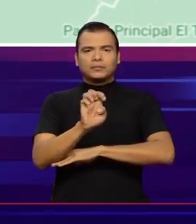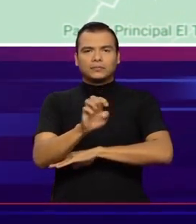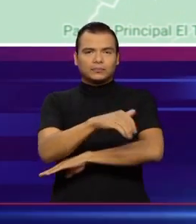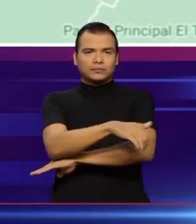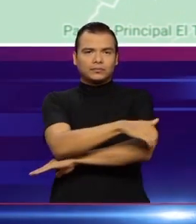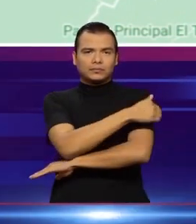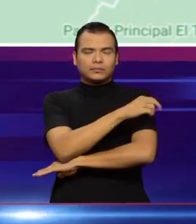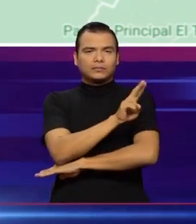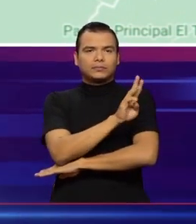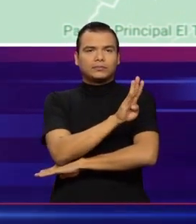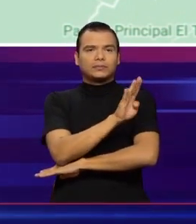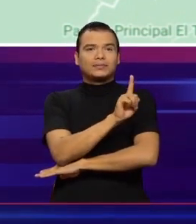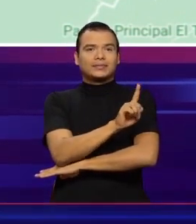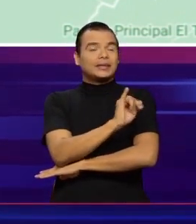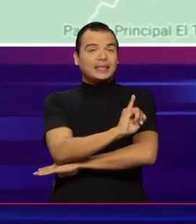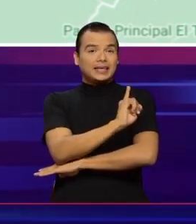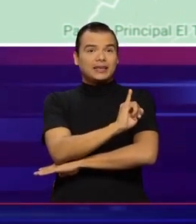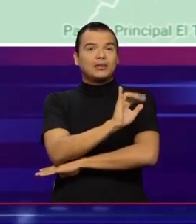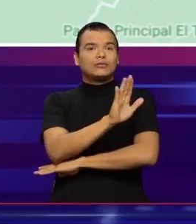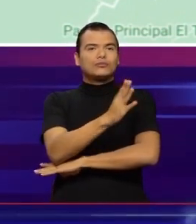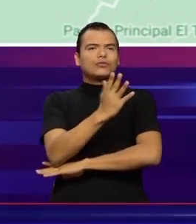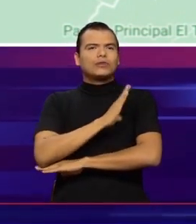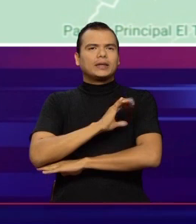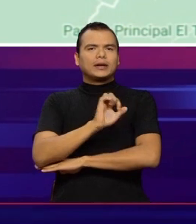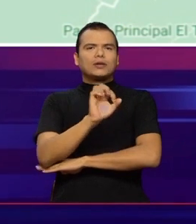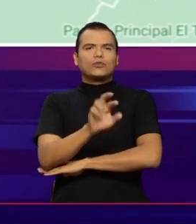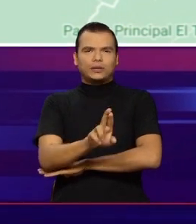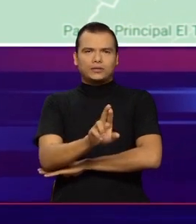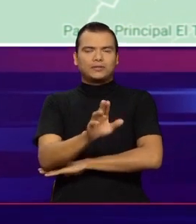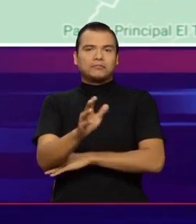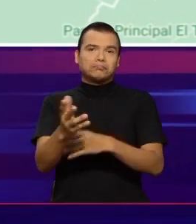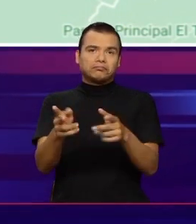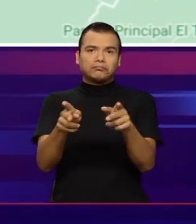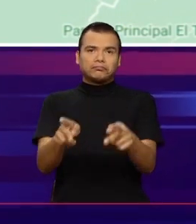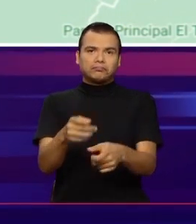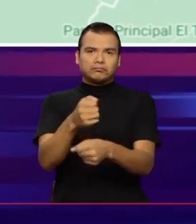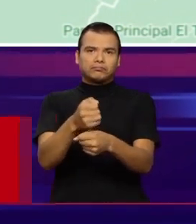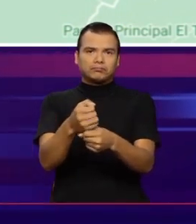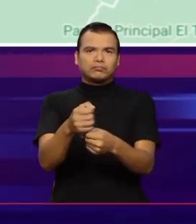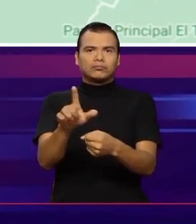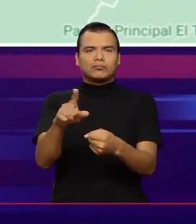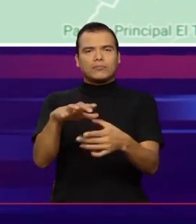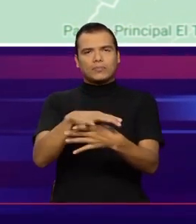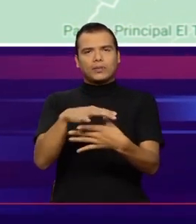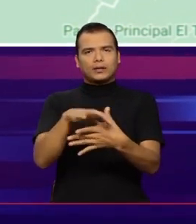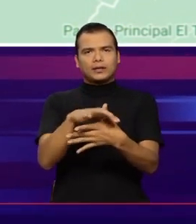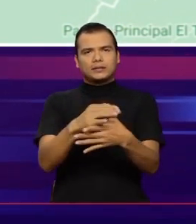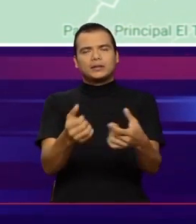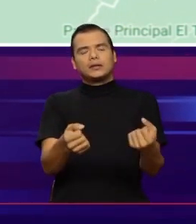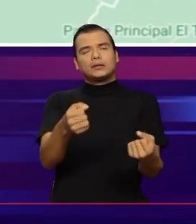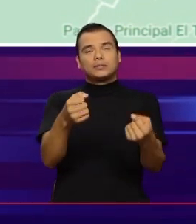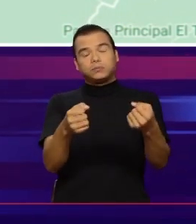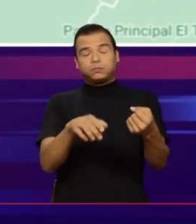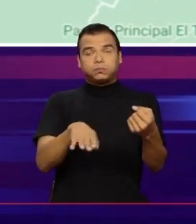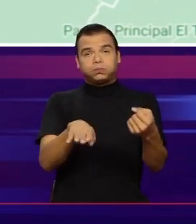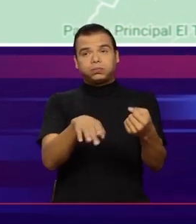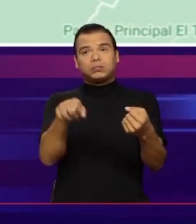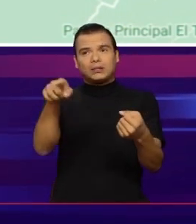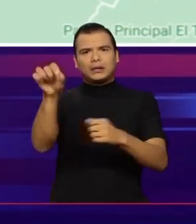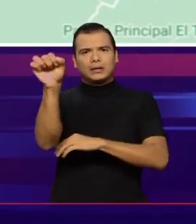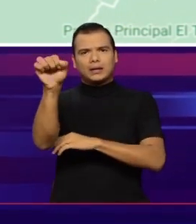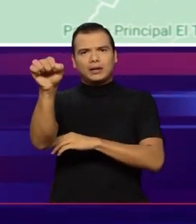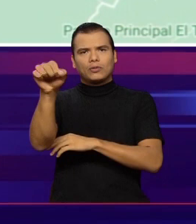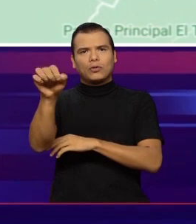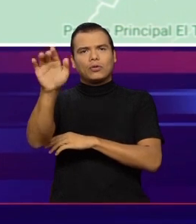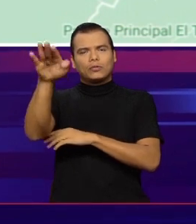24i al Oriente de la ciudad donde el conductor de un vehículo tipo taxi pierde el control choca contra un vehículo estacionado tipo